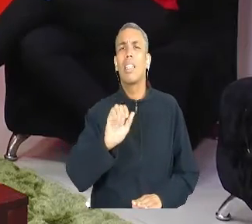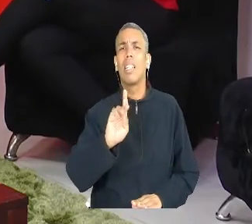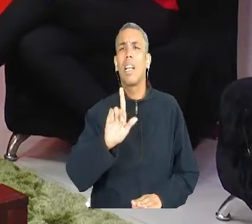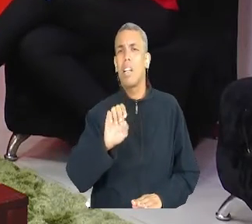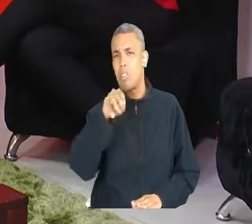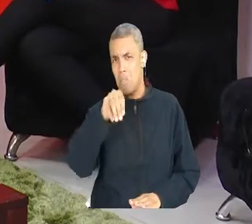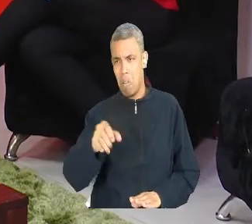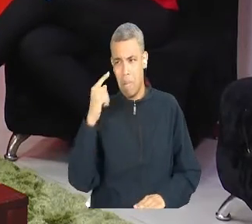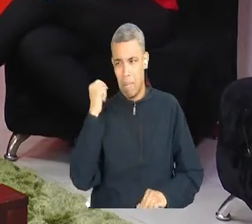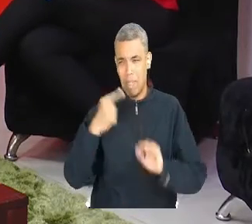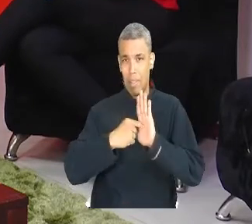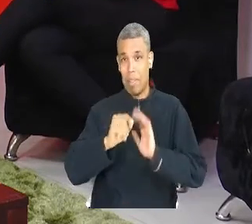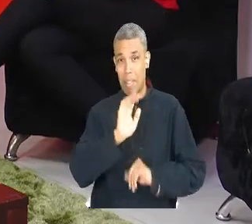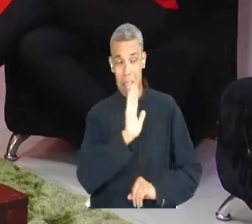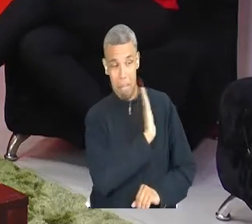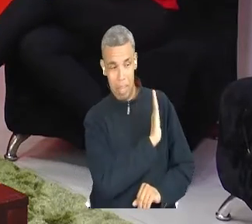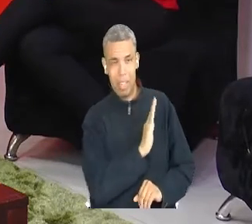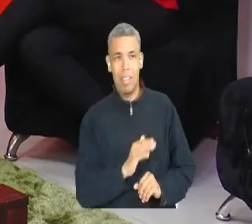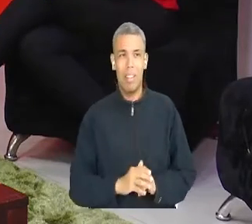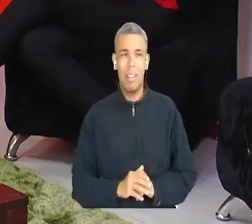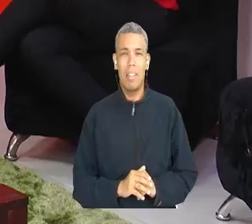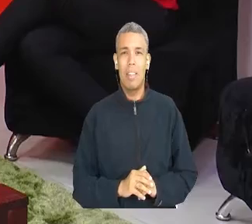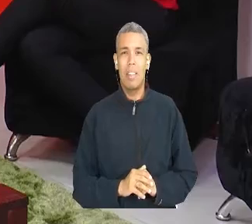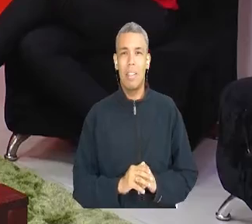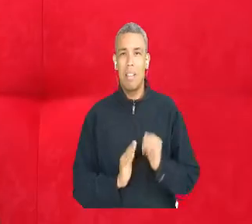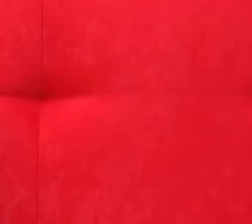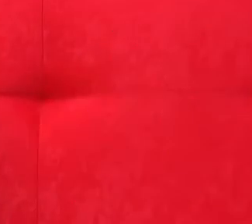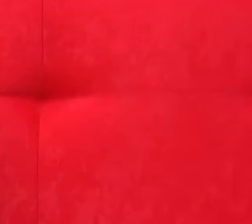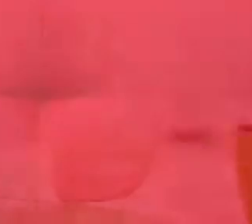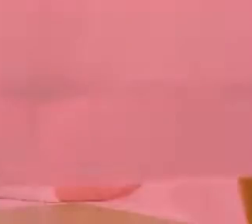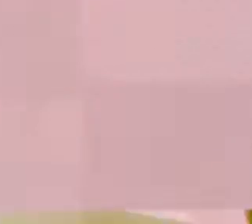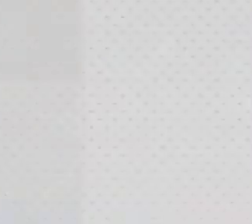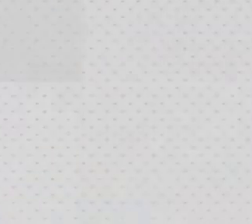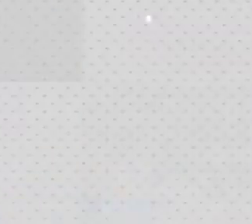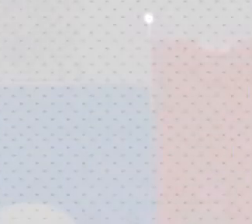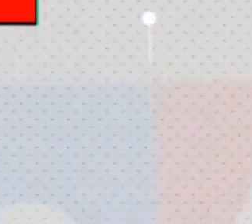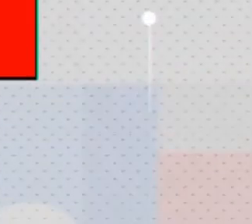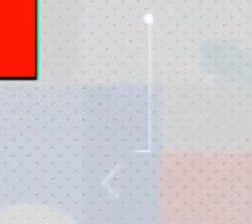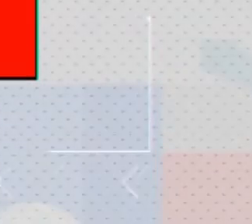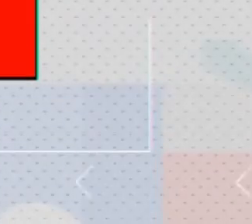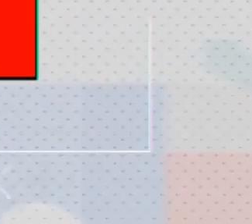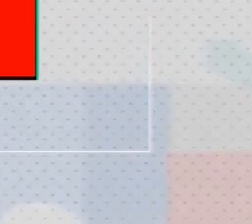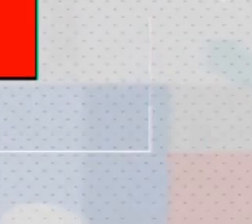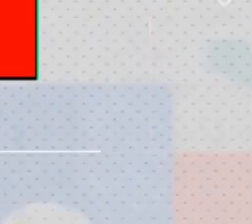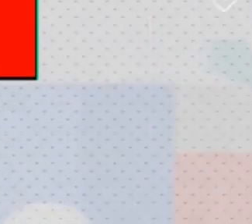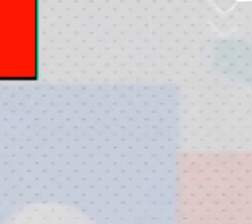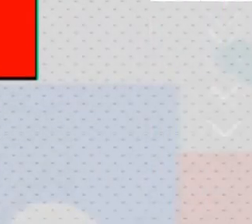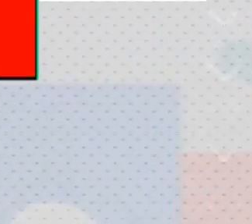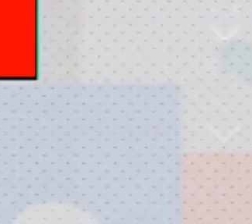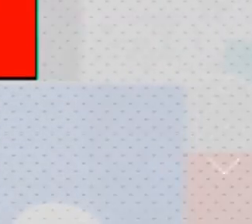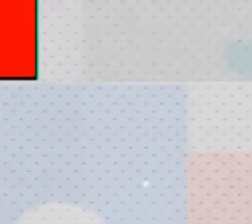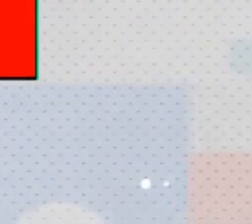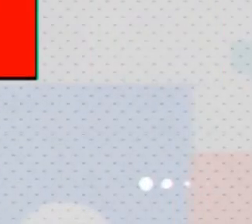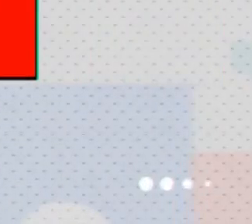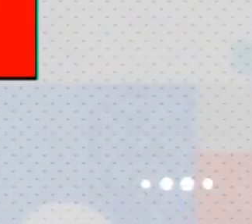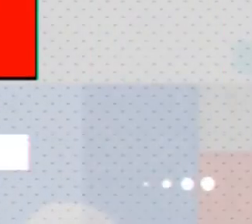todavía tenemos tiempo lo invito a que nos acompañe a nuestra primera pausa y más